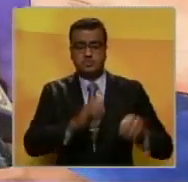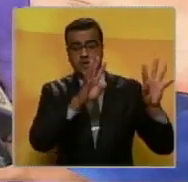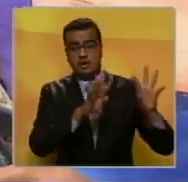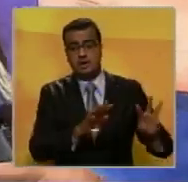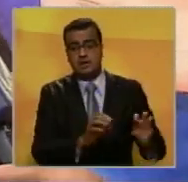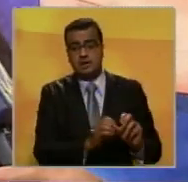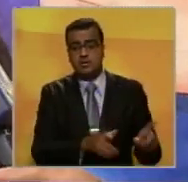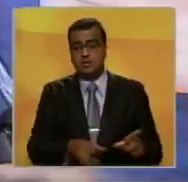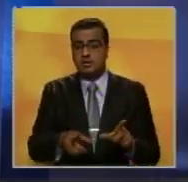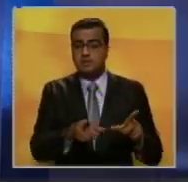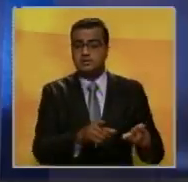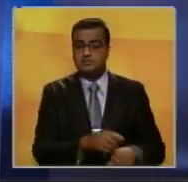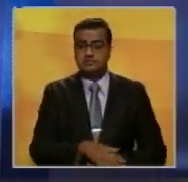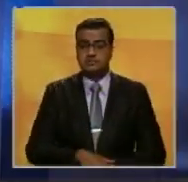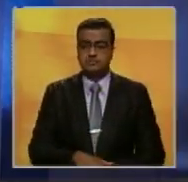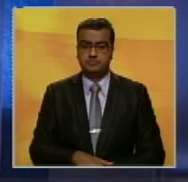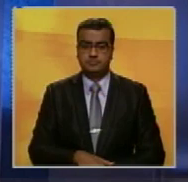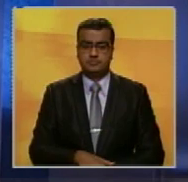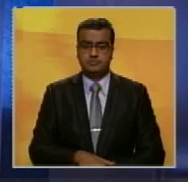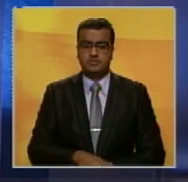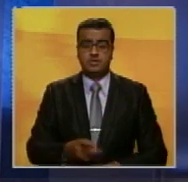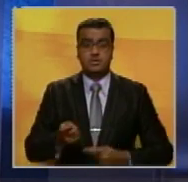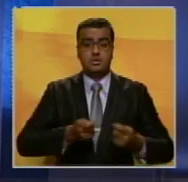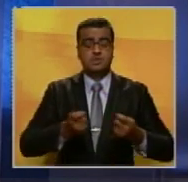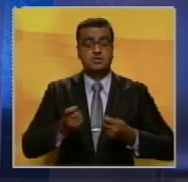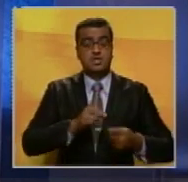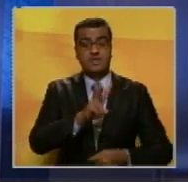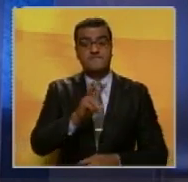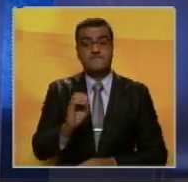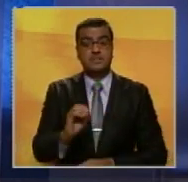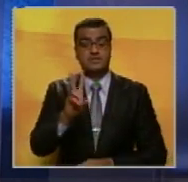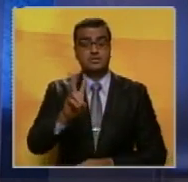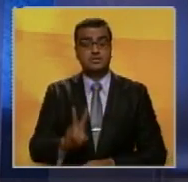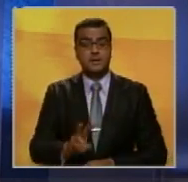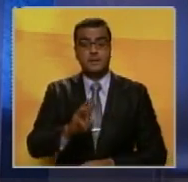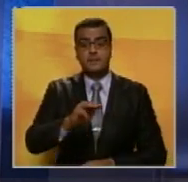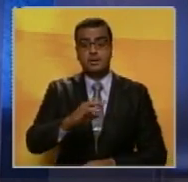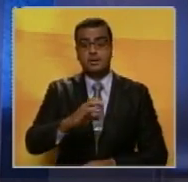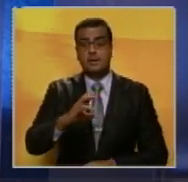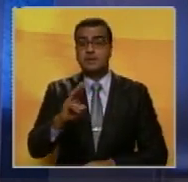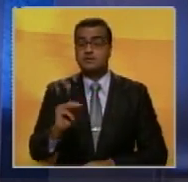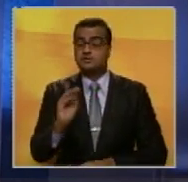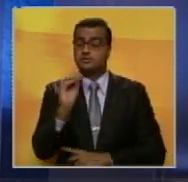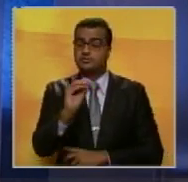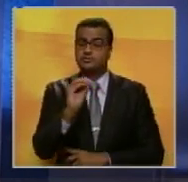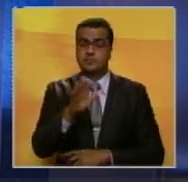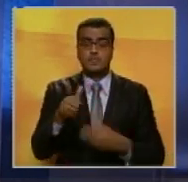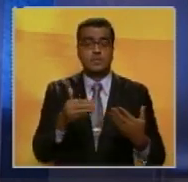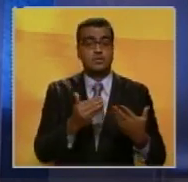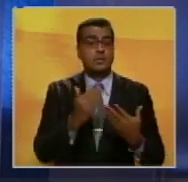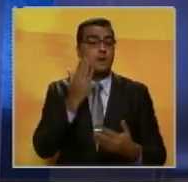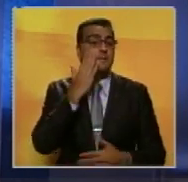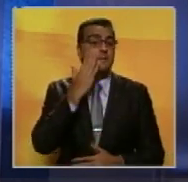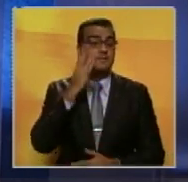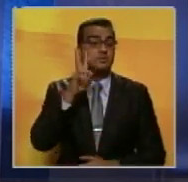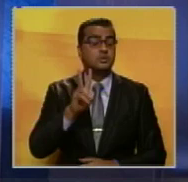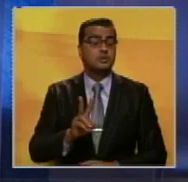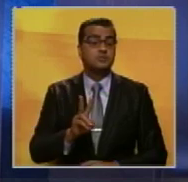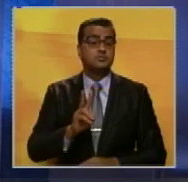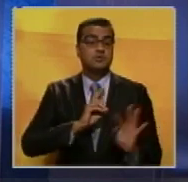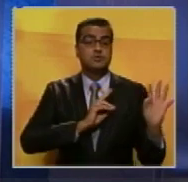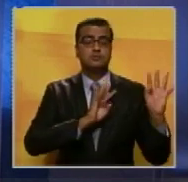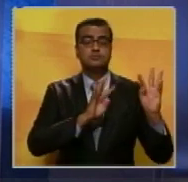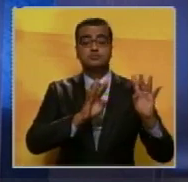espacio. La coordinadora de 20 Venezuela, María Corina Machado, convocó a todas las madres venezolanas a acudir